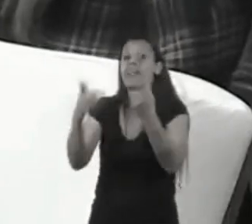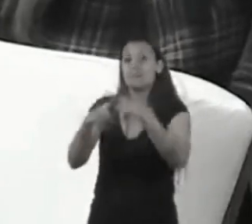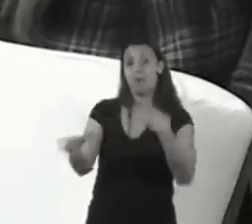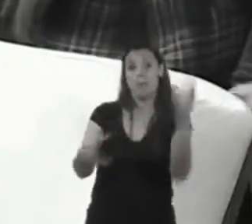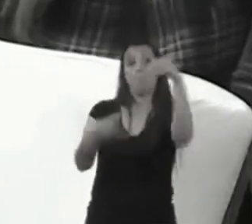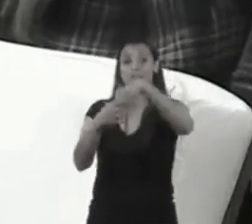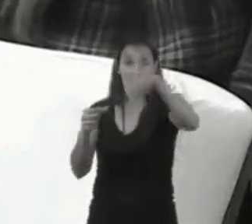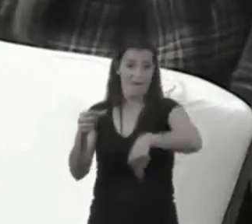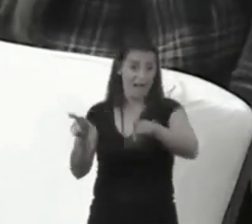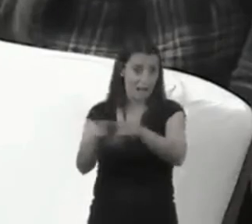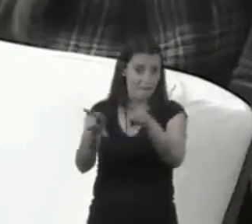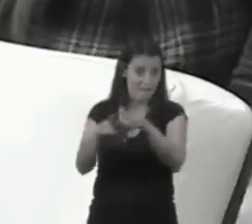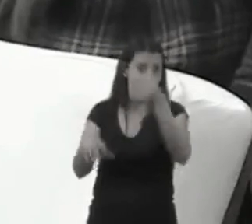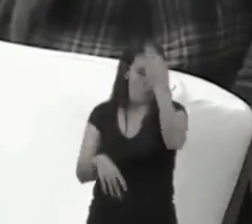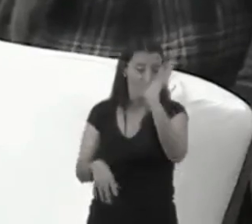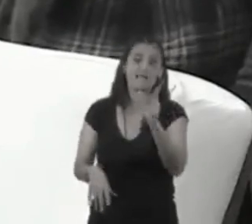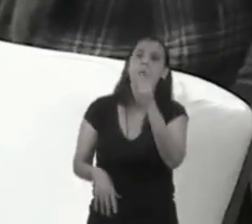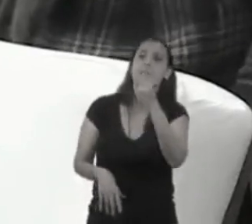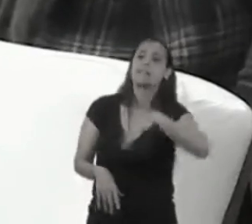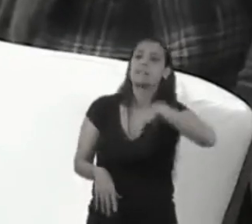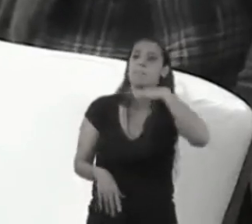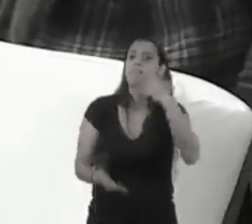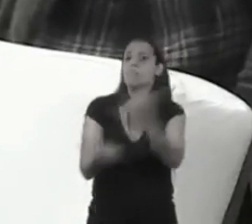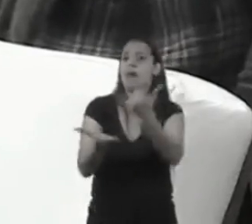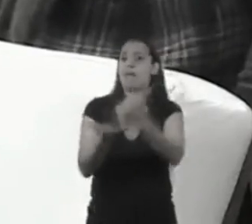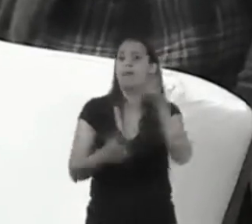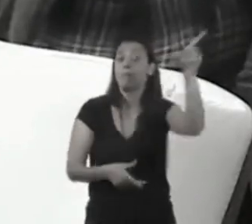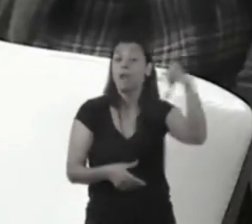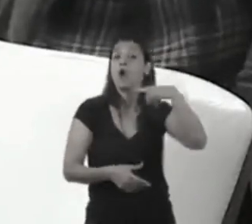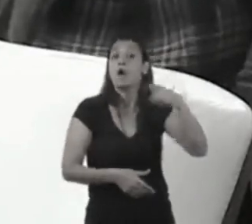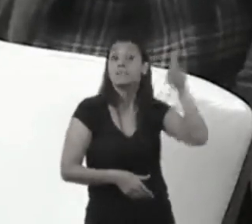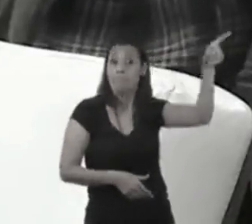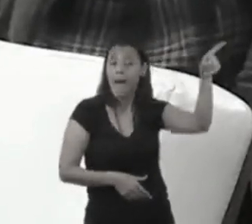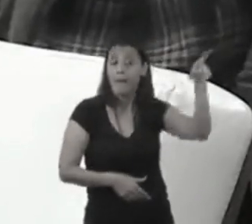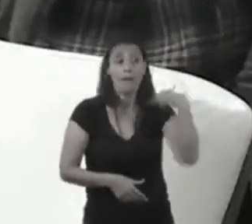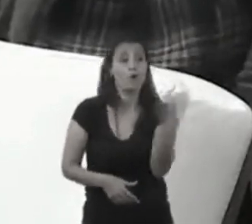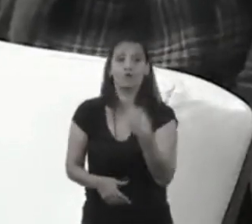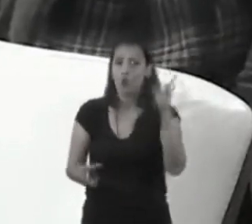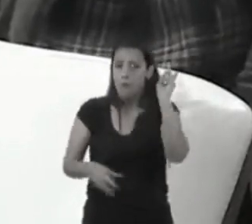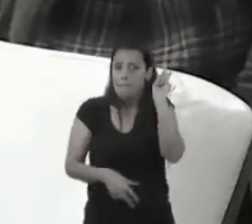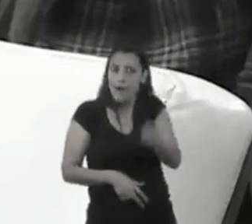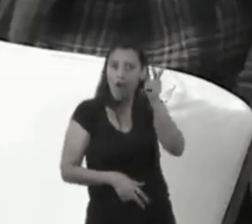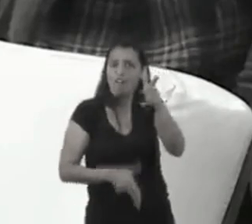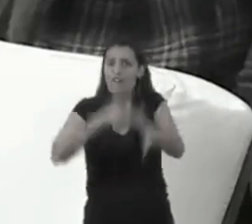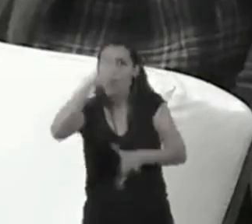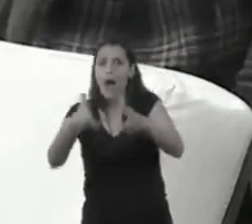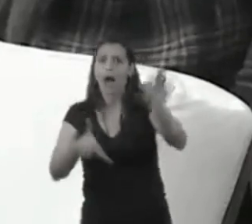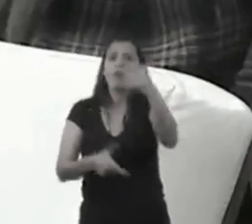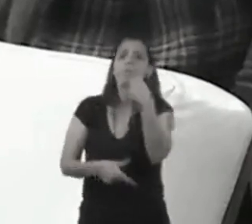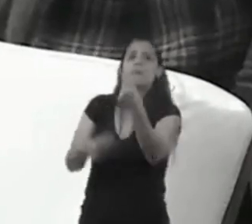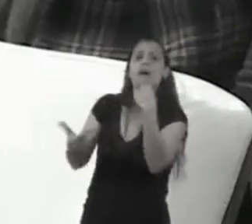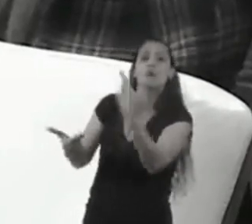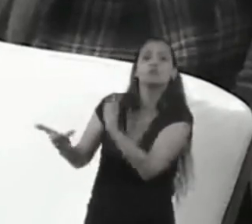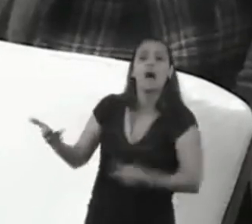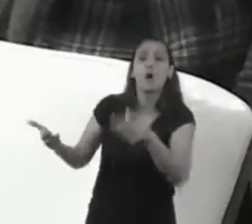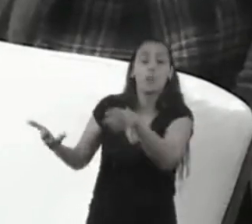como medios y parecen una tontería pero en España no nos prohíben nos prohíben hablar o preguntar al gobierno las salas de prensa